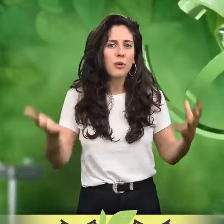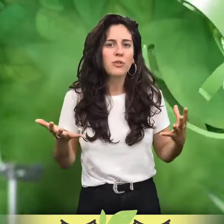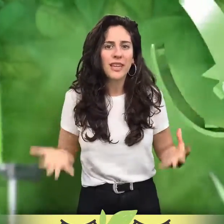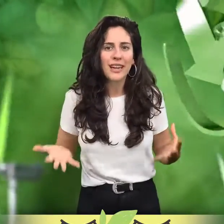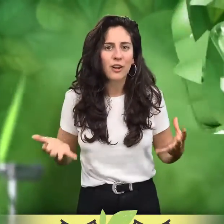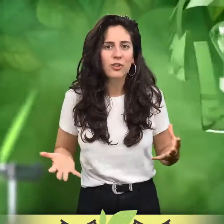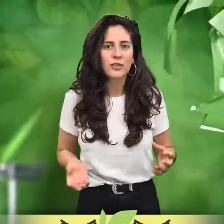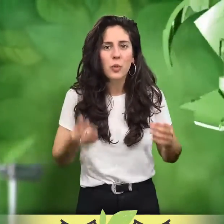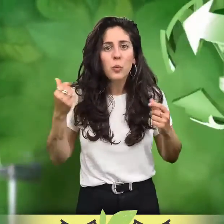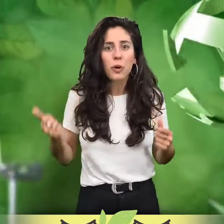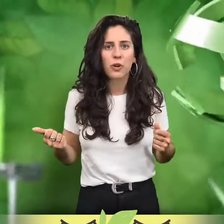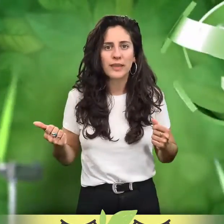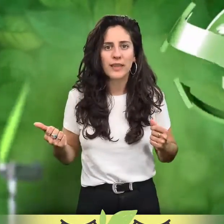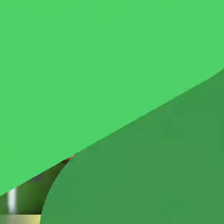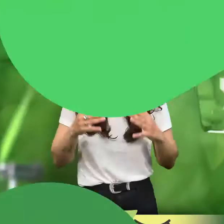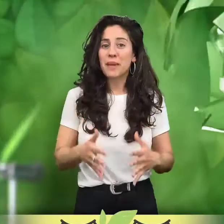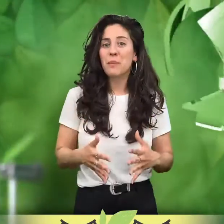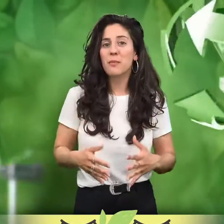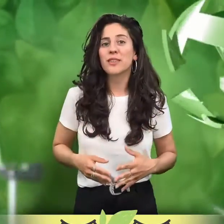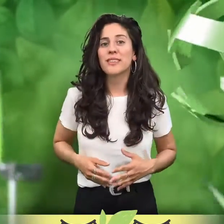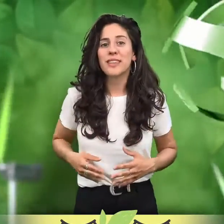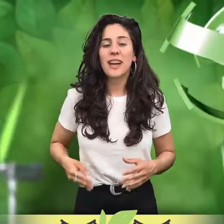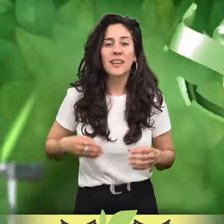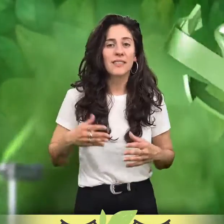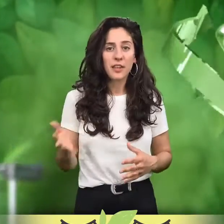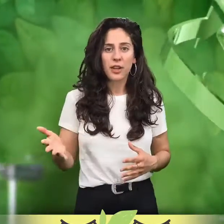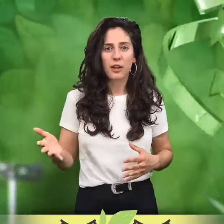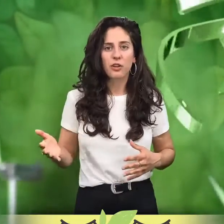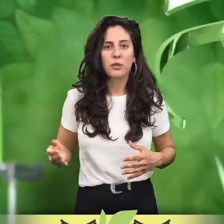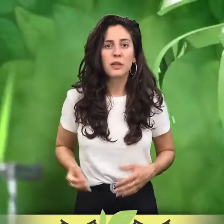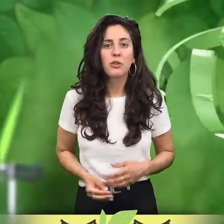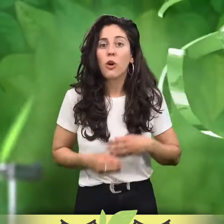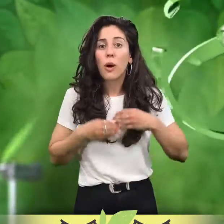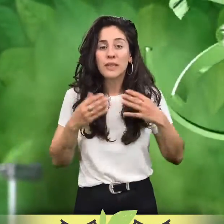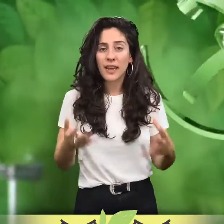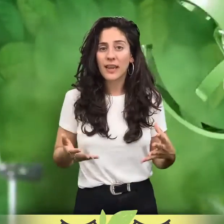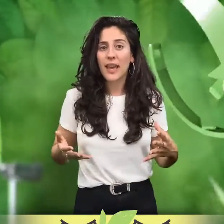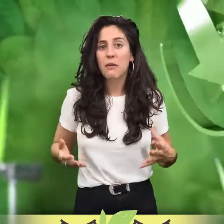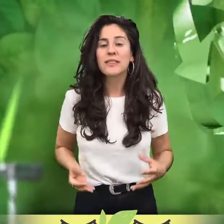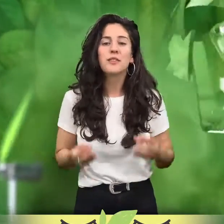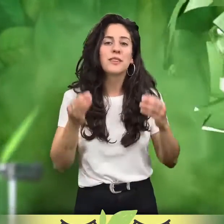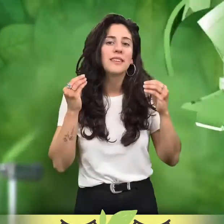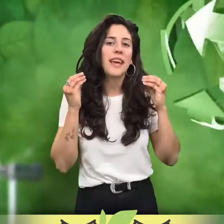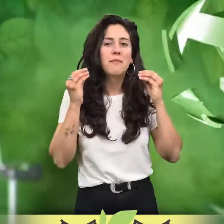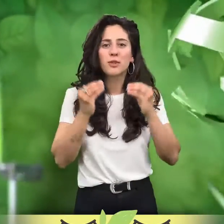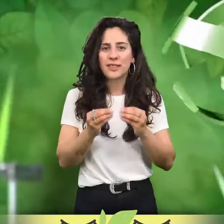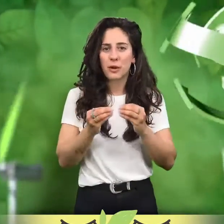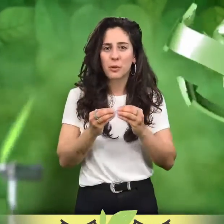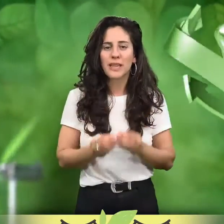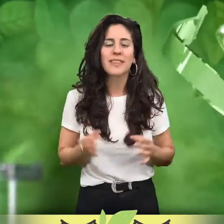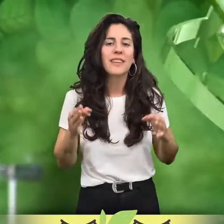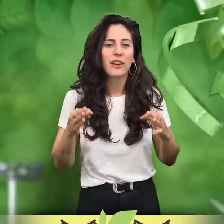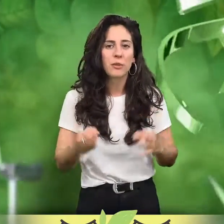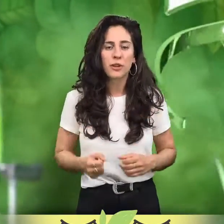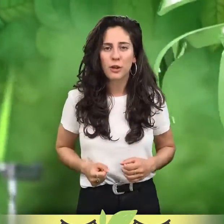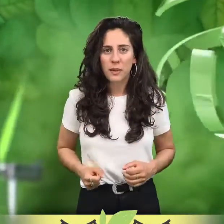preguntarles cómo eran las cosas un poco antes. También podemos asistir a senderos de reconocimiento o avistaje de aves. Esto existe en muchísimos